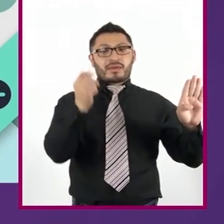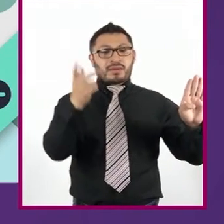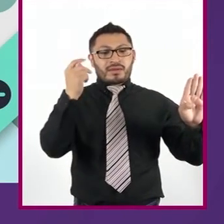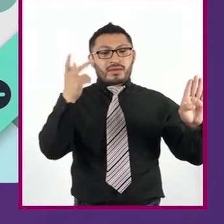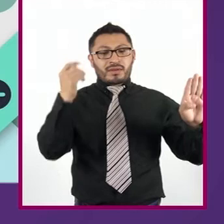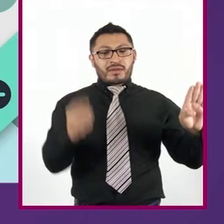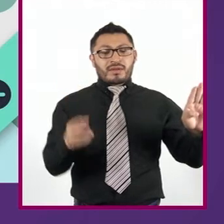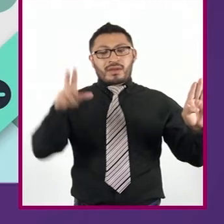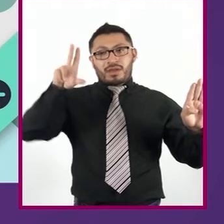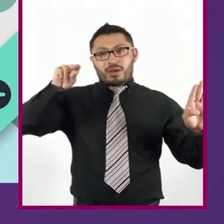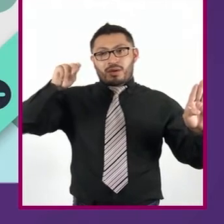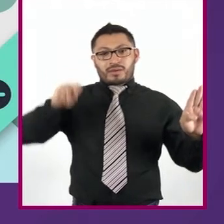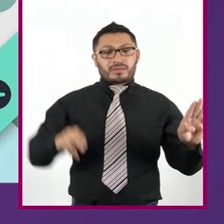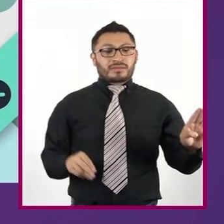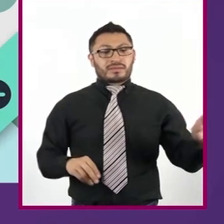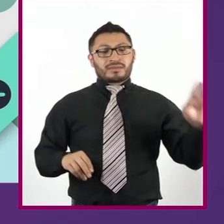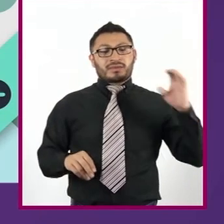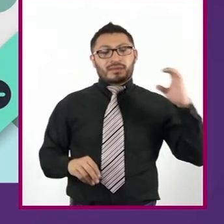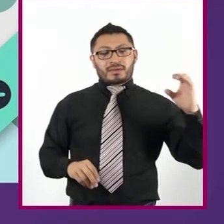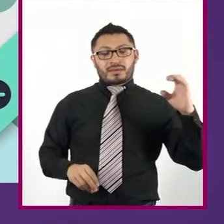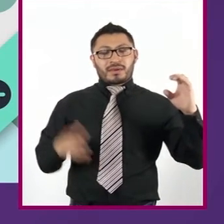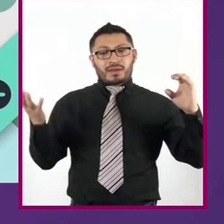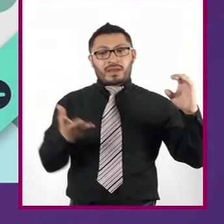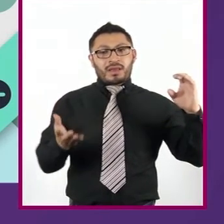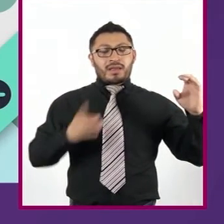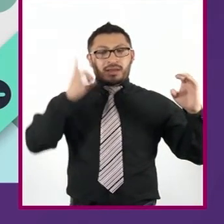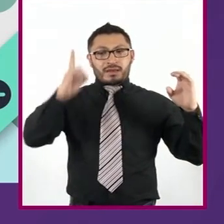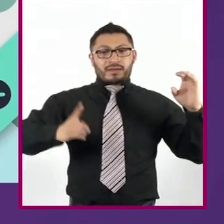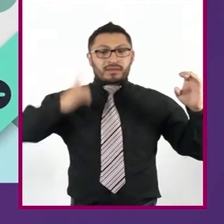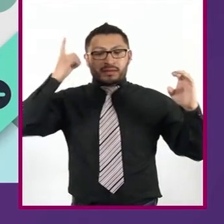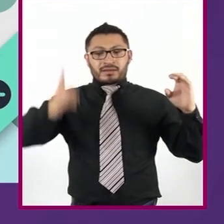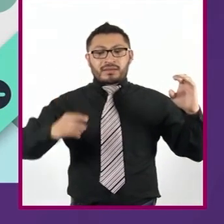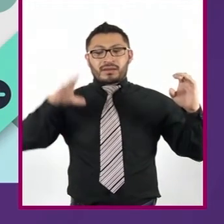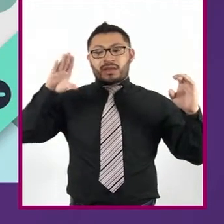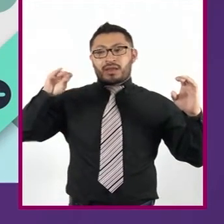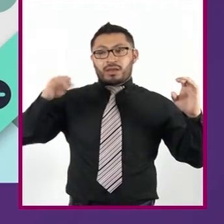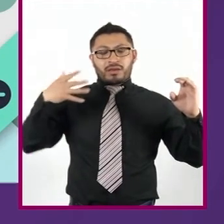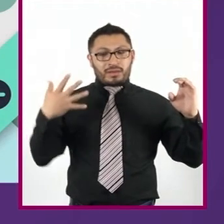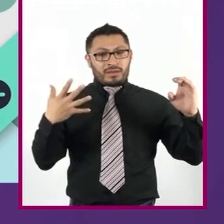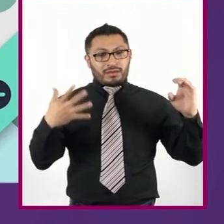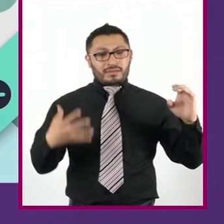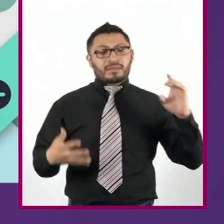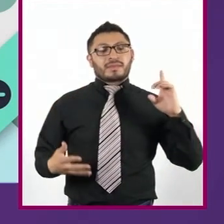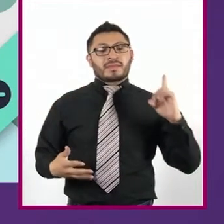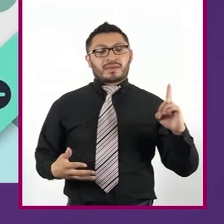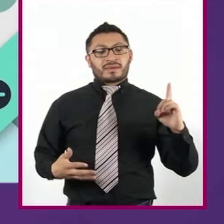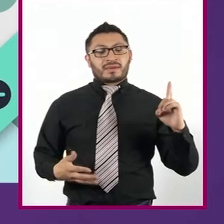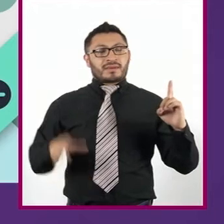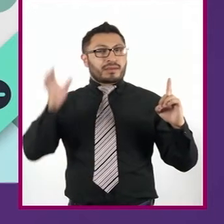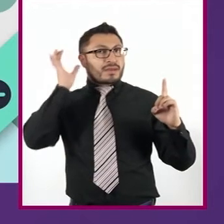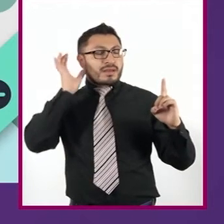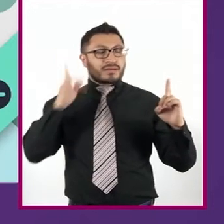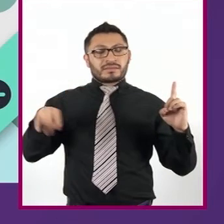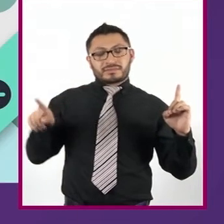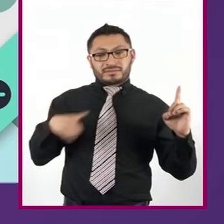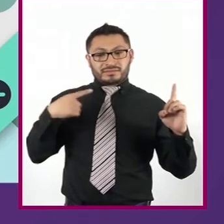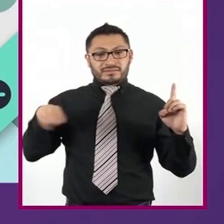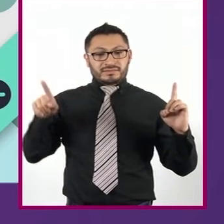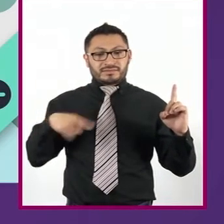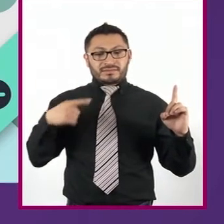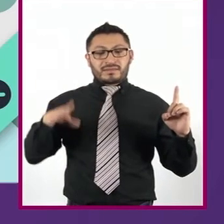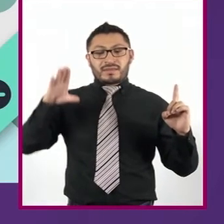televisión, 80. Inciso C, hacer deporte, 95. Inciso D, escuchar